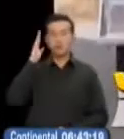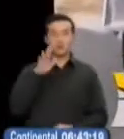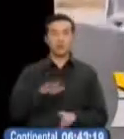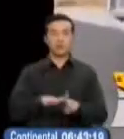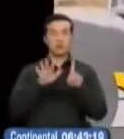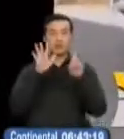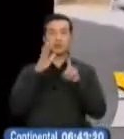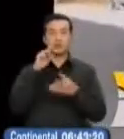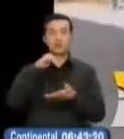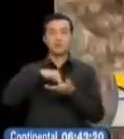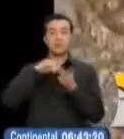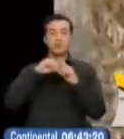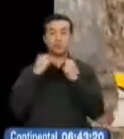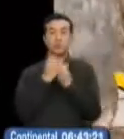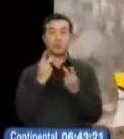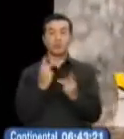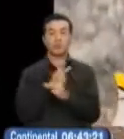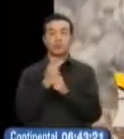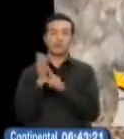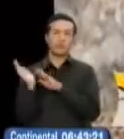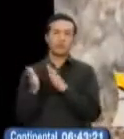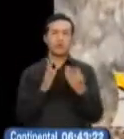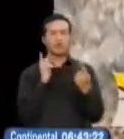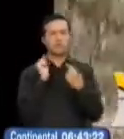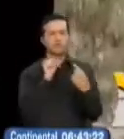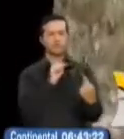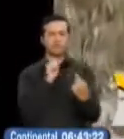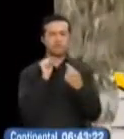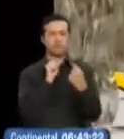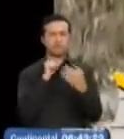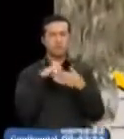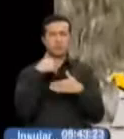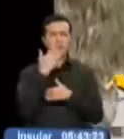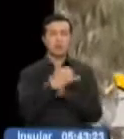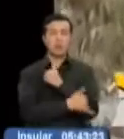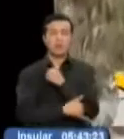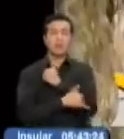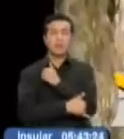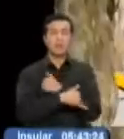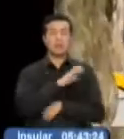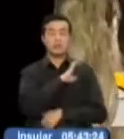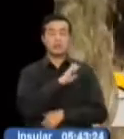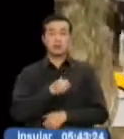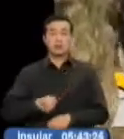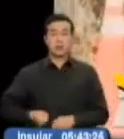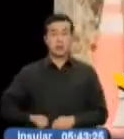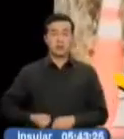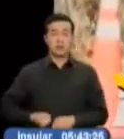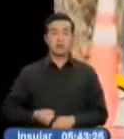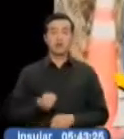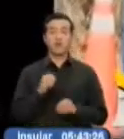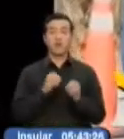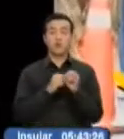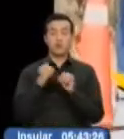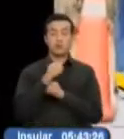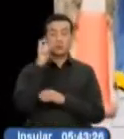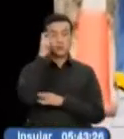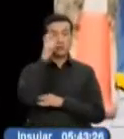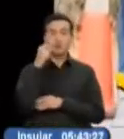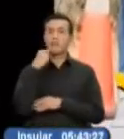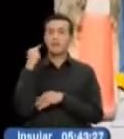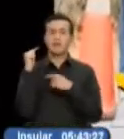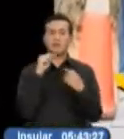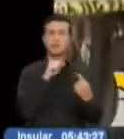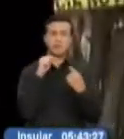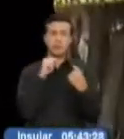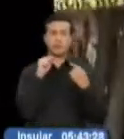presuntos miembros de una banda murieron en un enfrentamiento fuera de la capital de el salvador según la oficina del fiscal general la batalla que